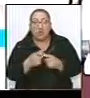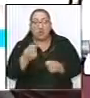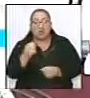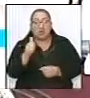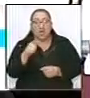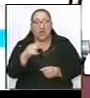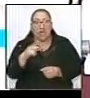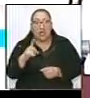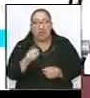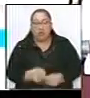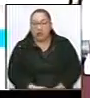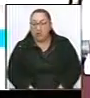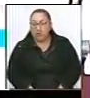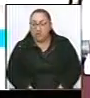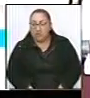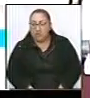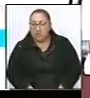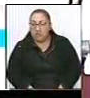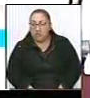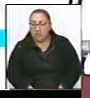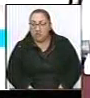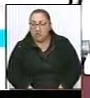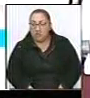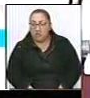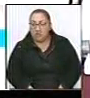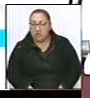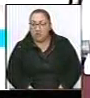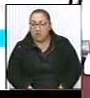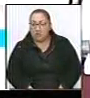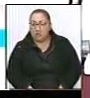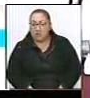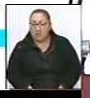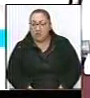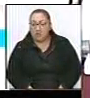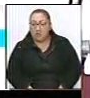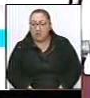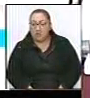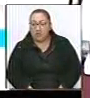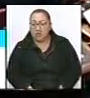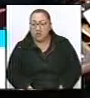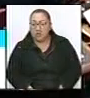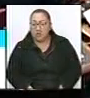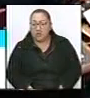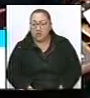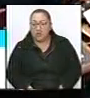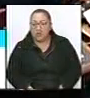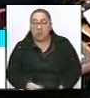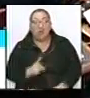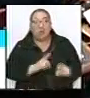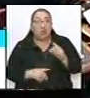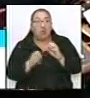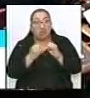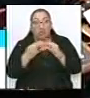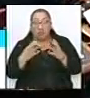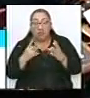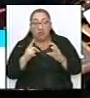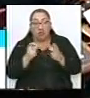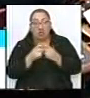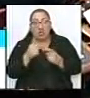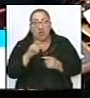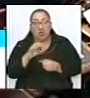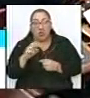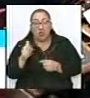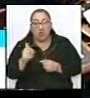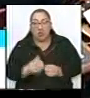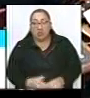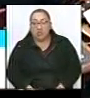Salgado. Congresista Salgado. Sí, dentro de todo mi comentario, ese fue uno de los tantos, pero el principal, congresista Acuña, a través